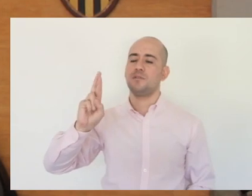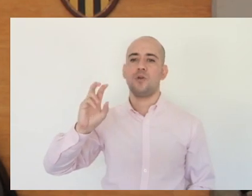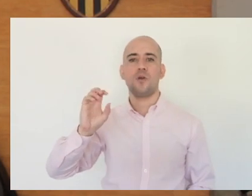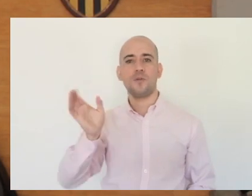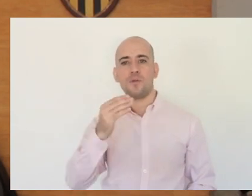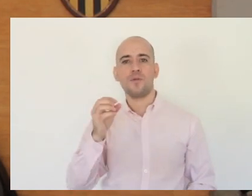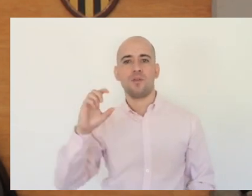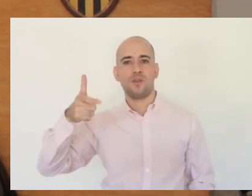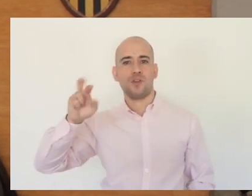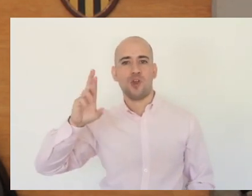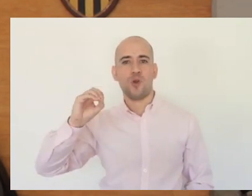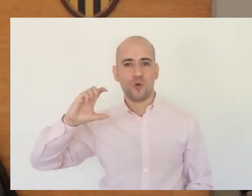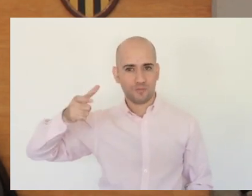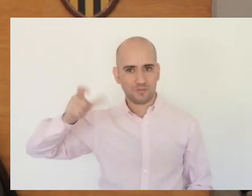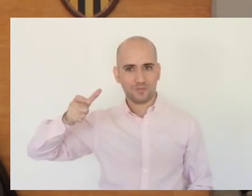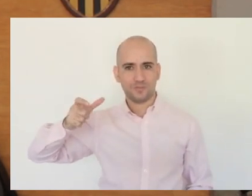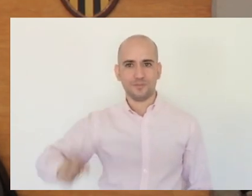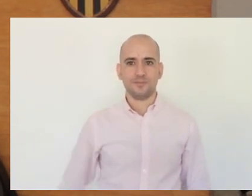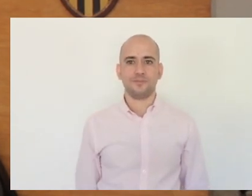Hugo Grob Rodríguez.